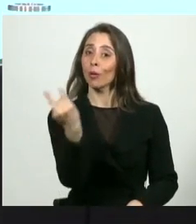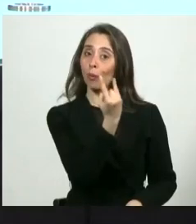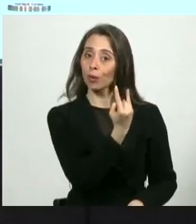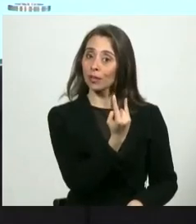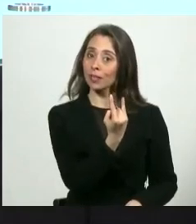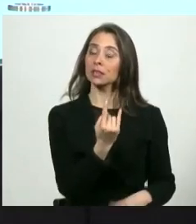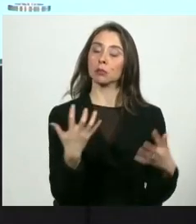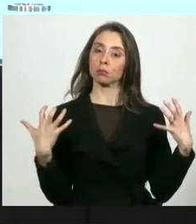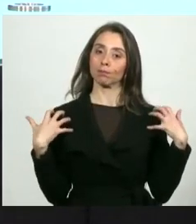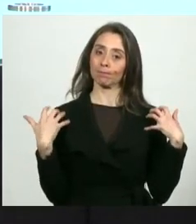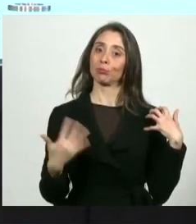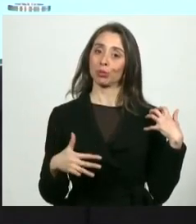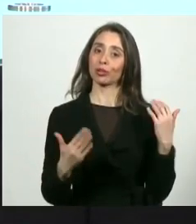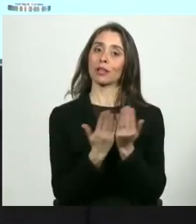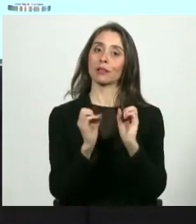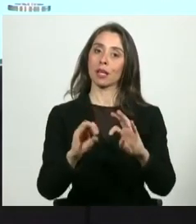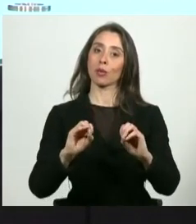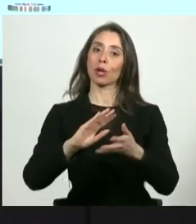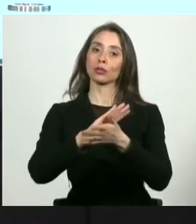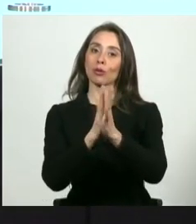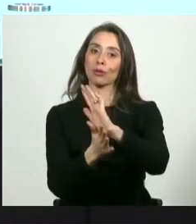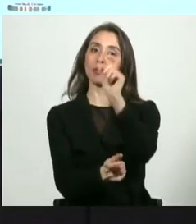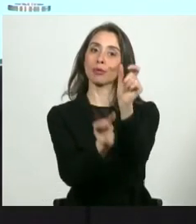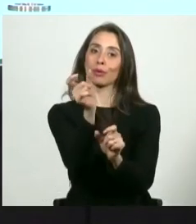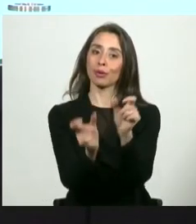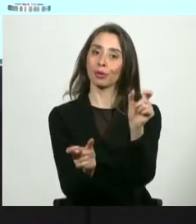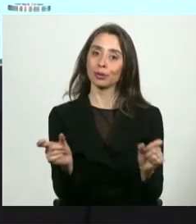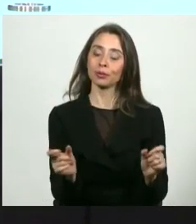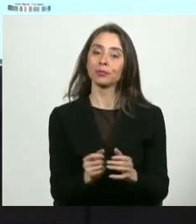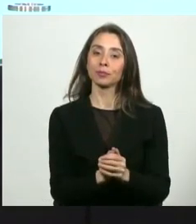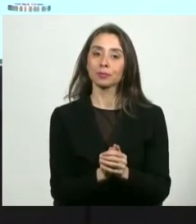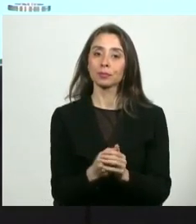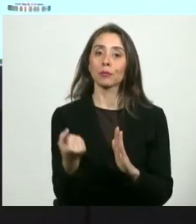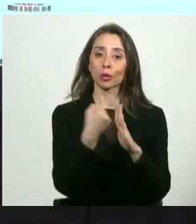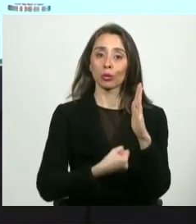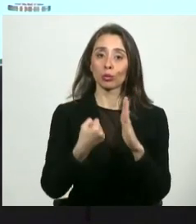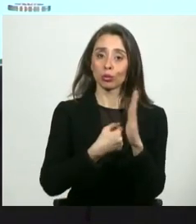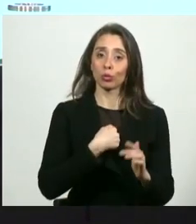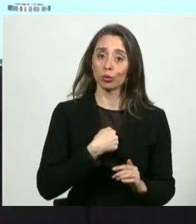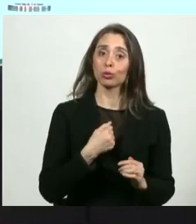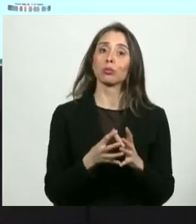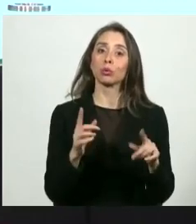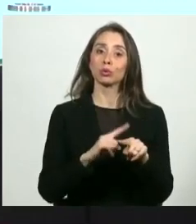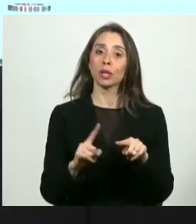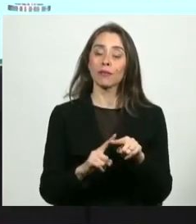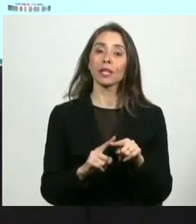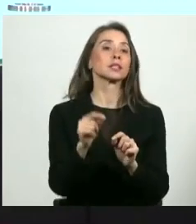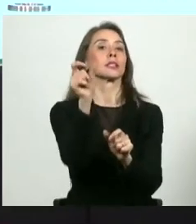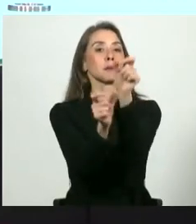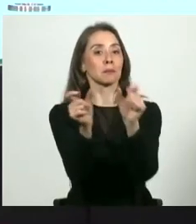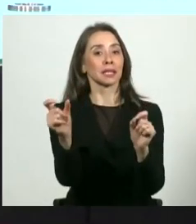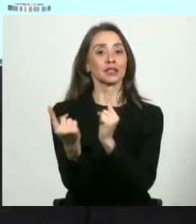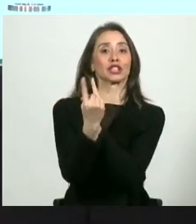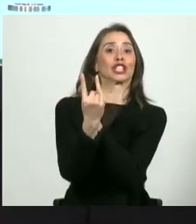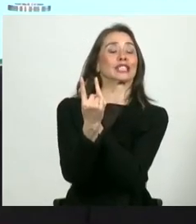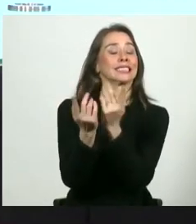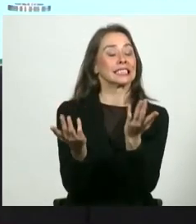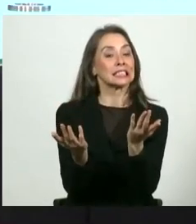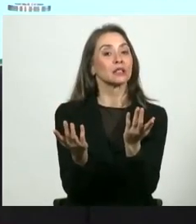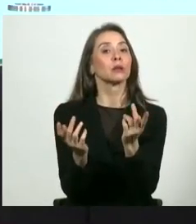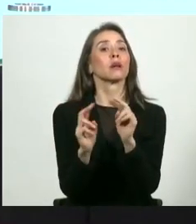tienen un papel preponderante en la educación de todos. He luchado muchas veces con varias personas por el